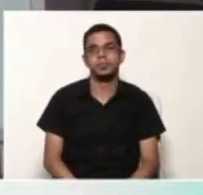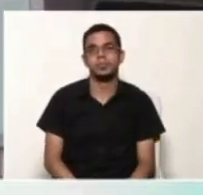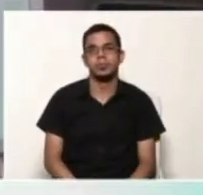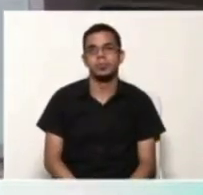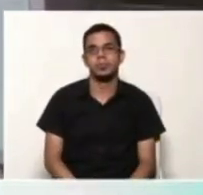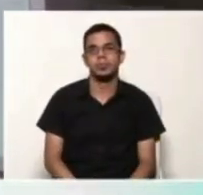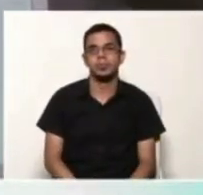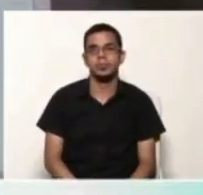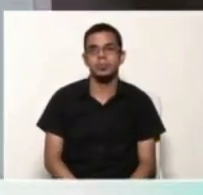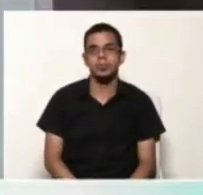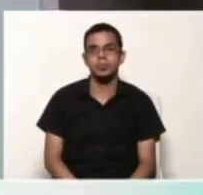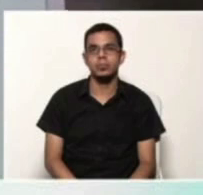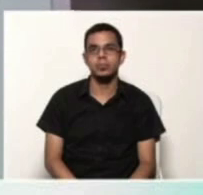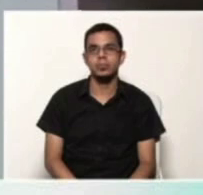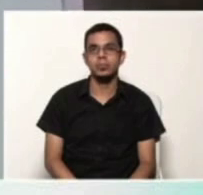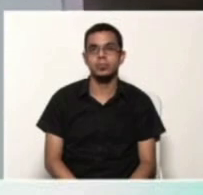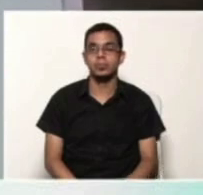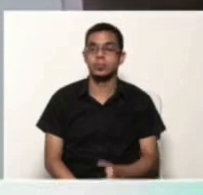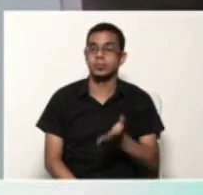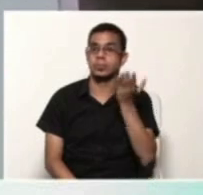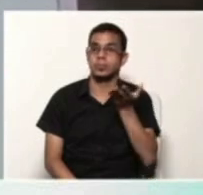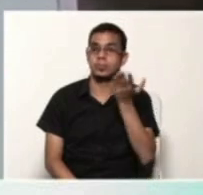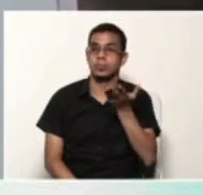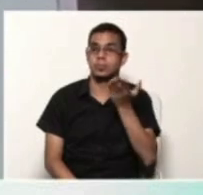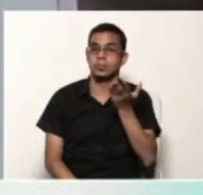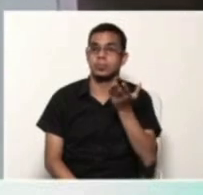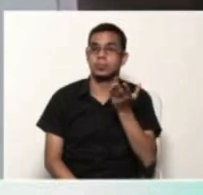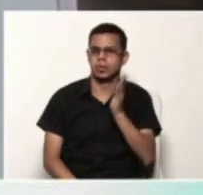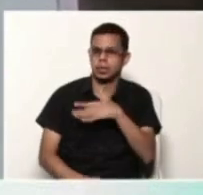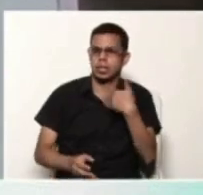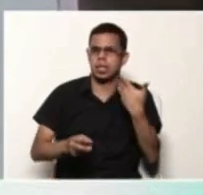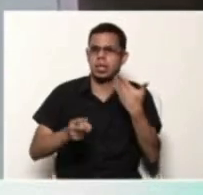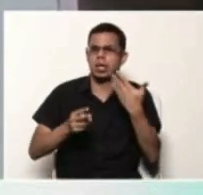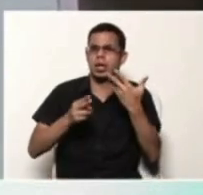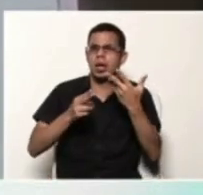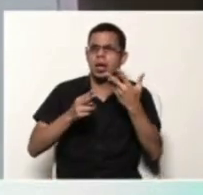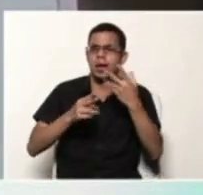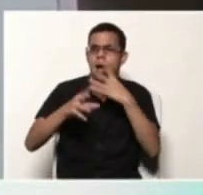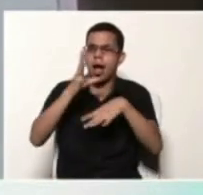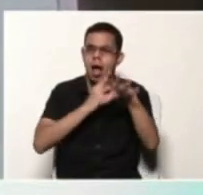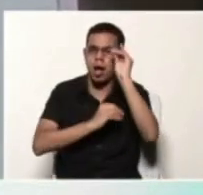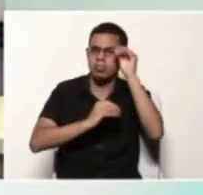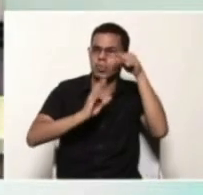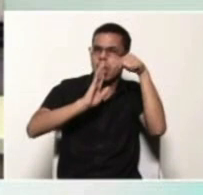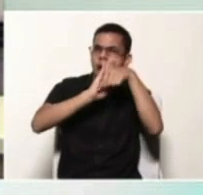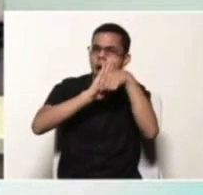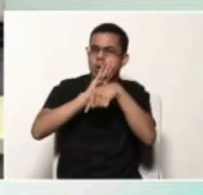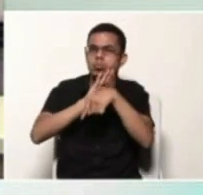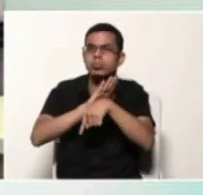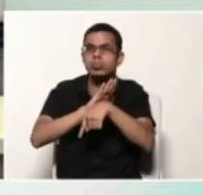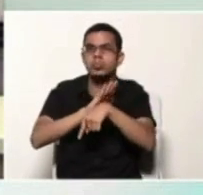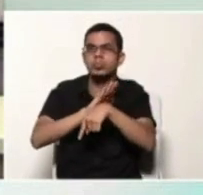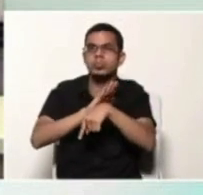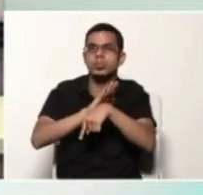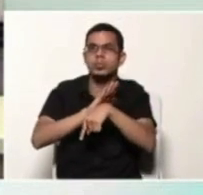Esto tan importante y tan bello. Es importante, si quieres interactuar y conocer todo estos